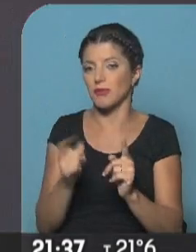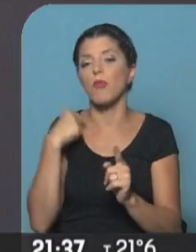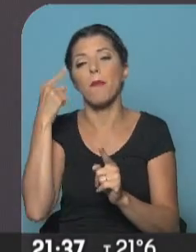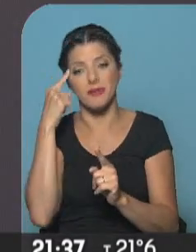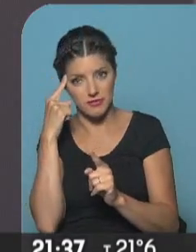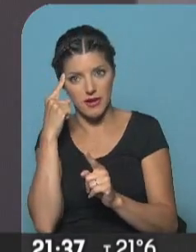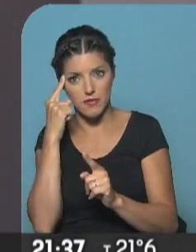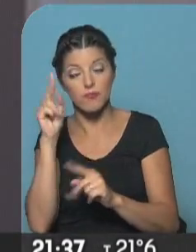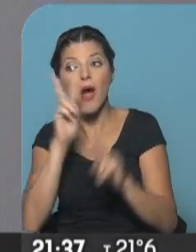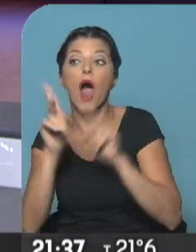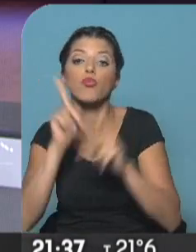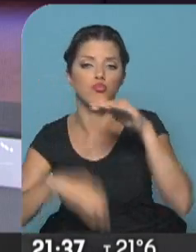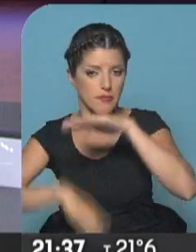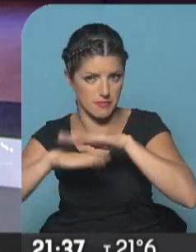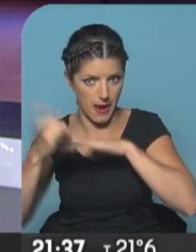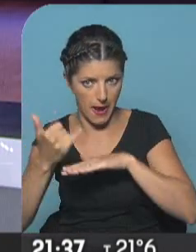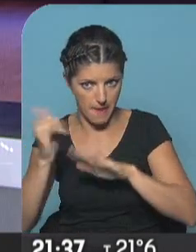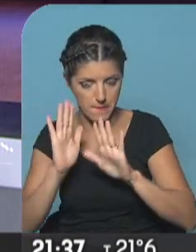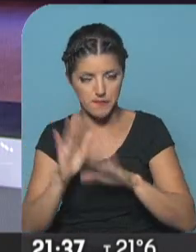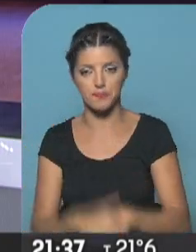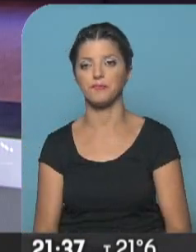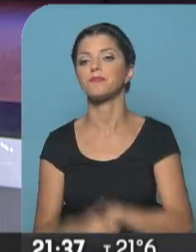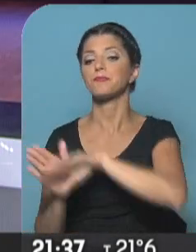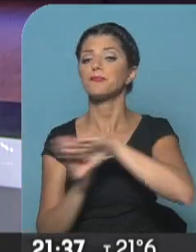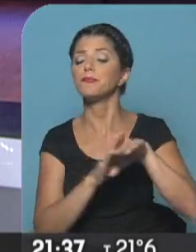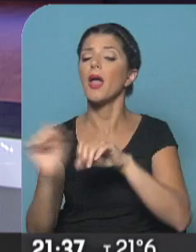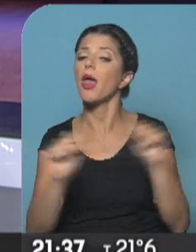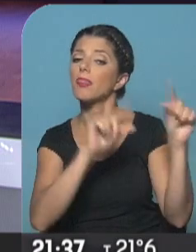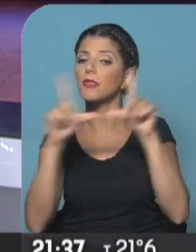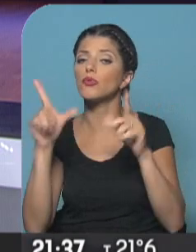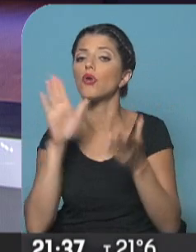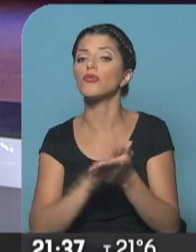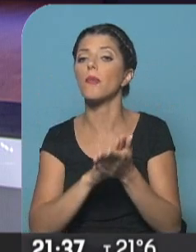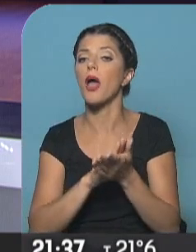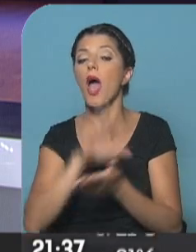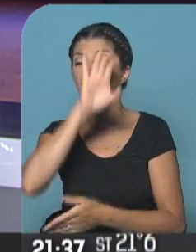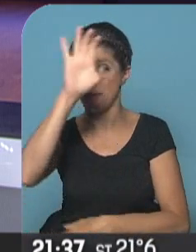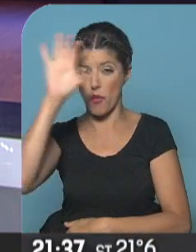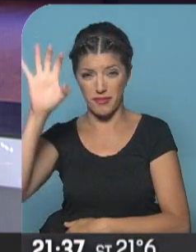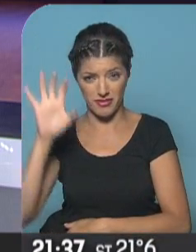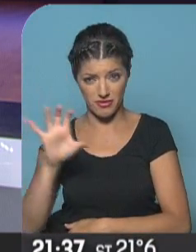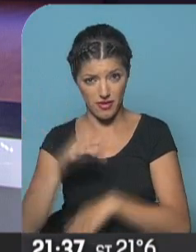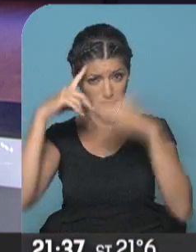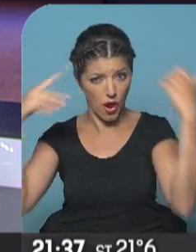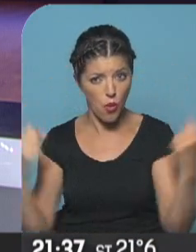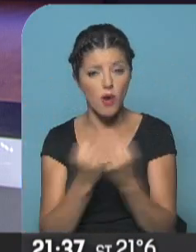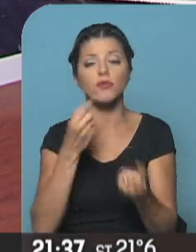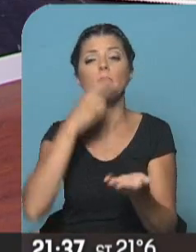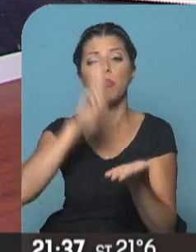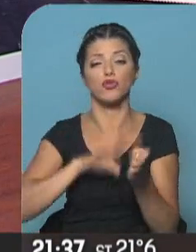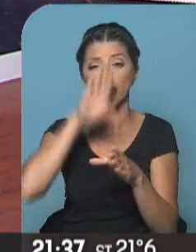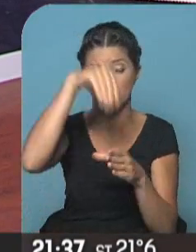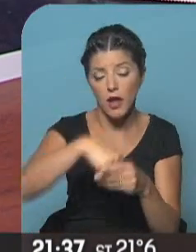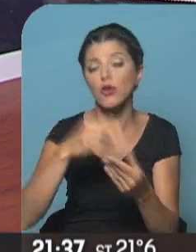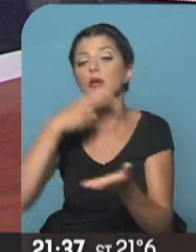ninguna limitación en ese sentido, ¿no? Bien, pasamos a la siguiente, que tiene que ver con el acuerdo con las provincias, impuestos internos, impuestos a los